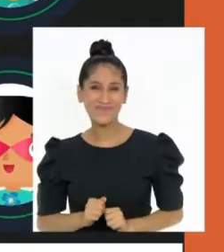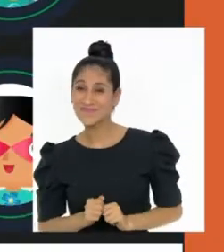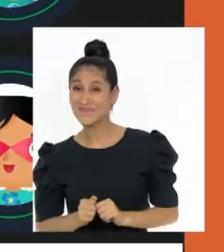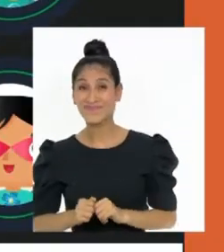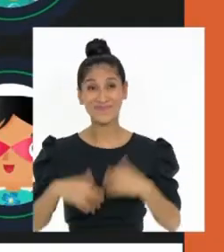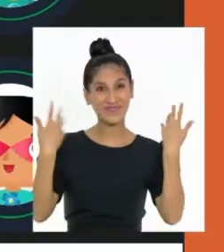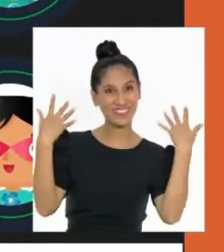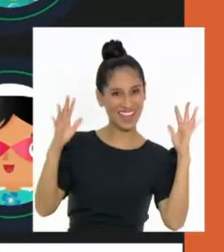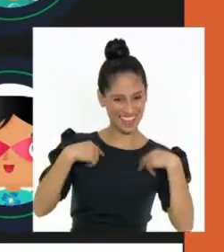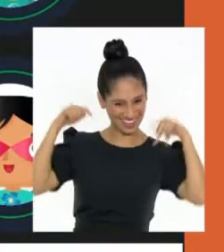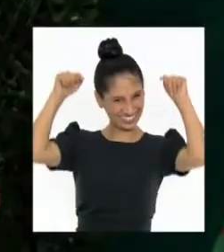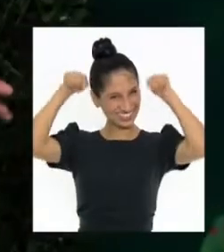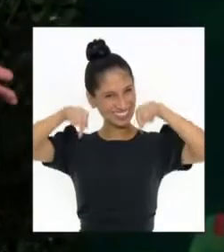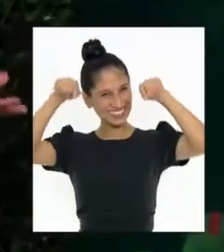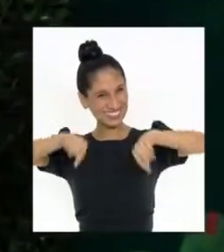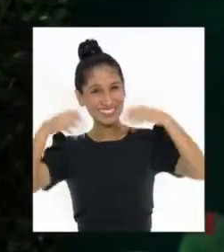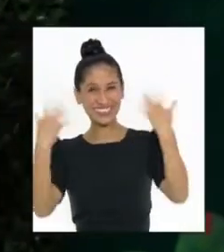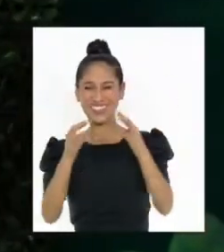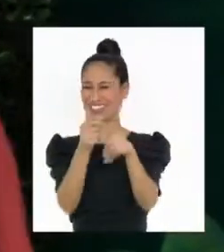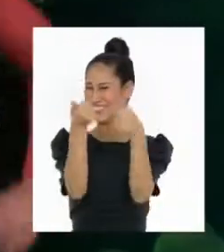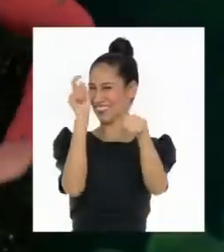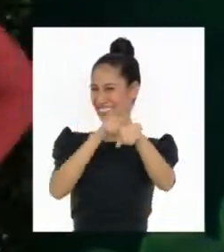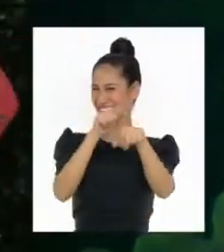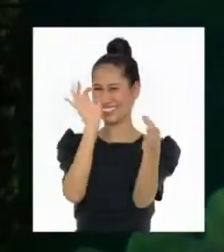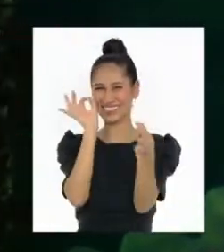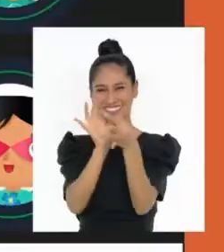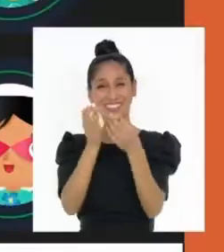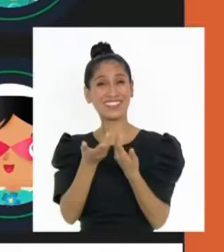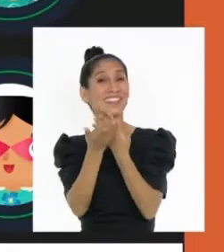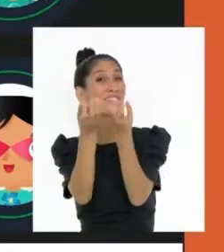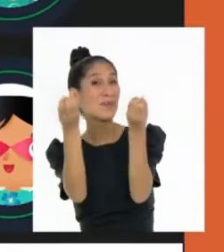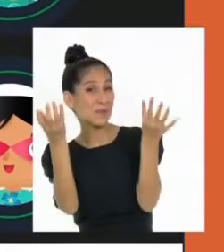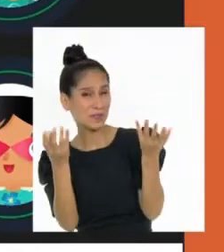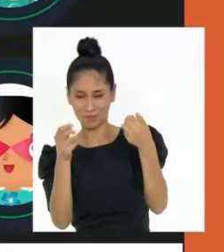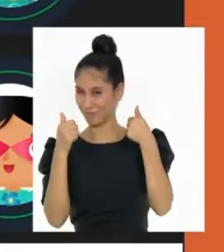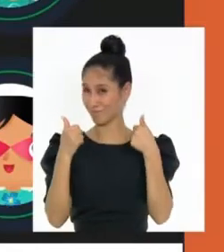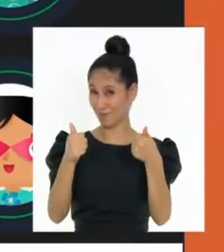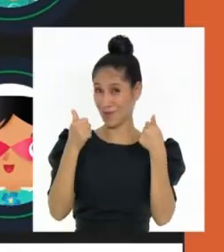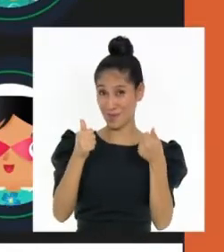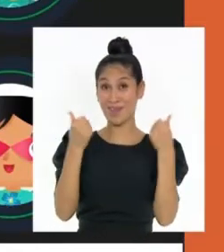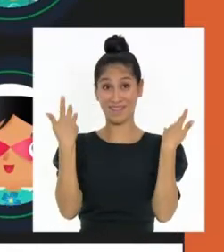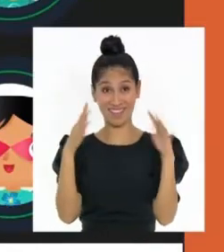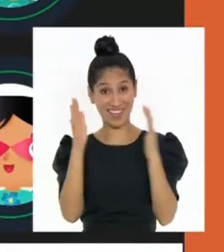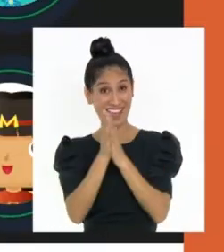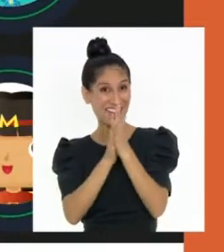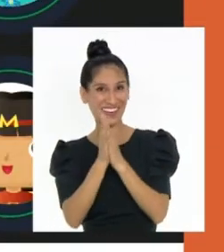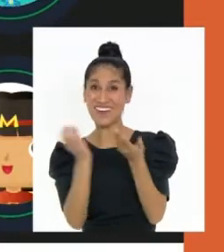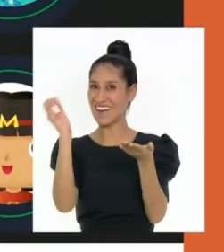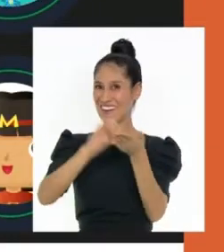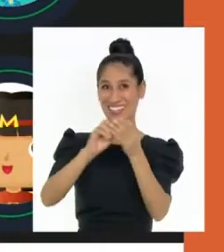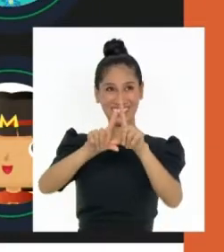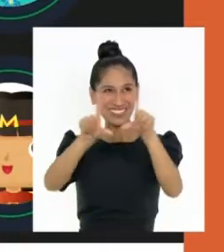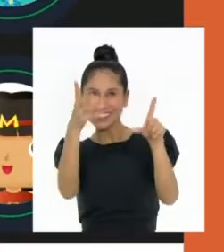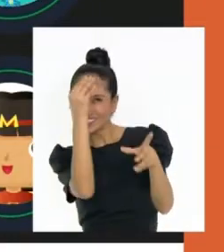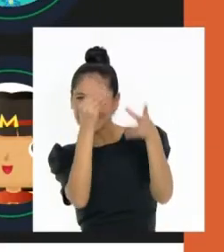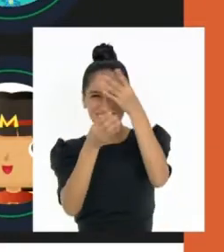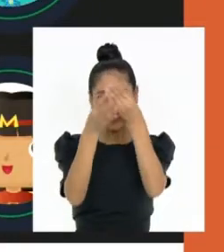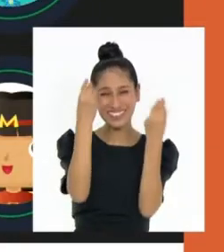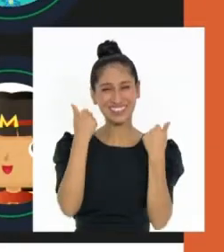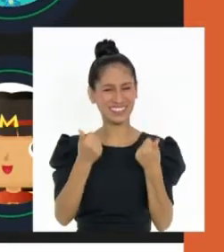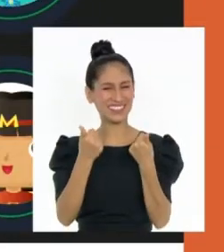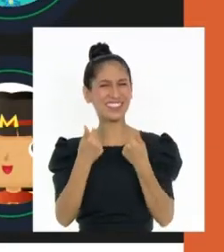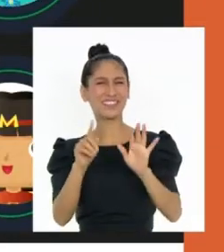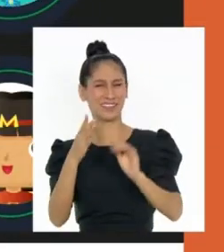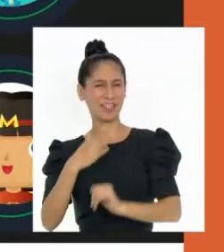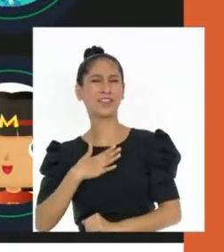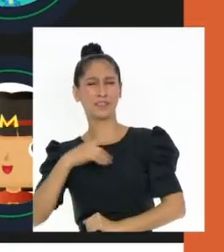Sí. Ya estamos aquí. Justo a tiempo. ¿Cómo están? Muy bien, lista para una nueva aventura. Sí, ya se sabe cuál es